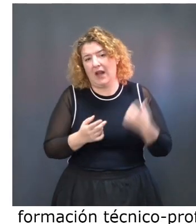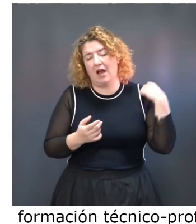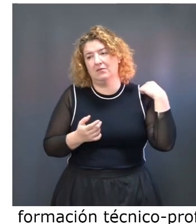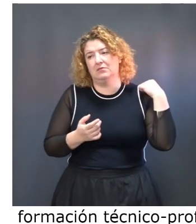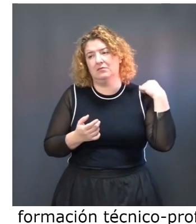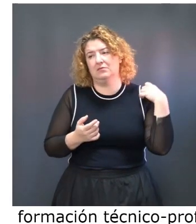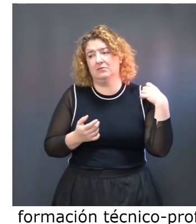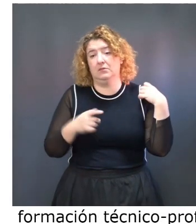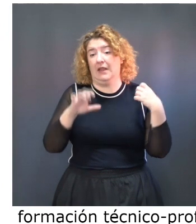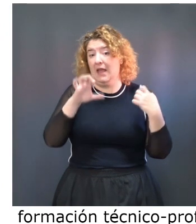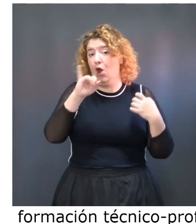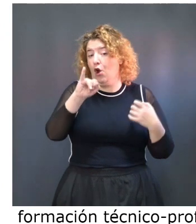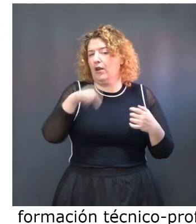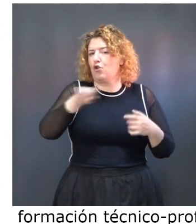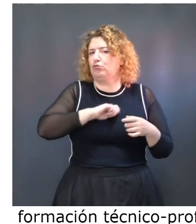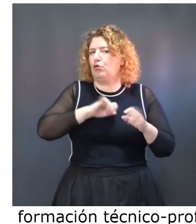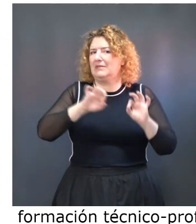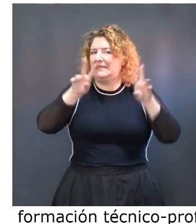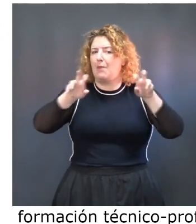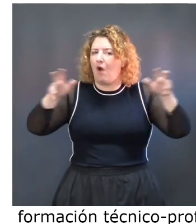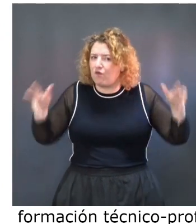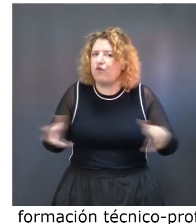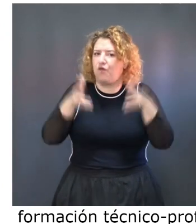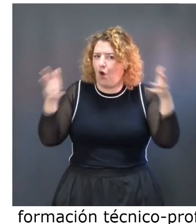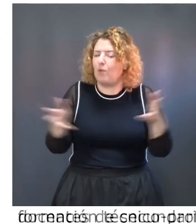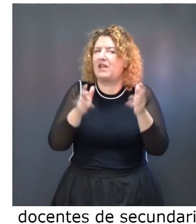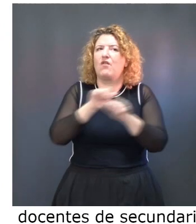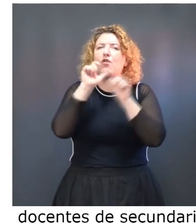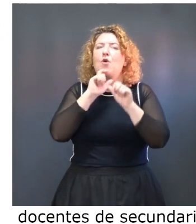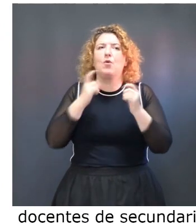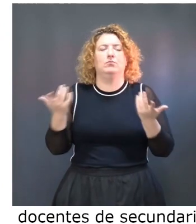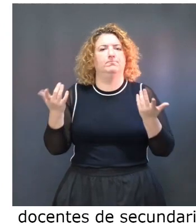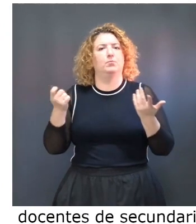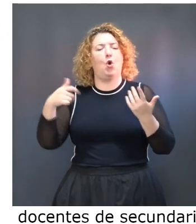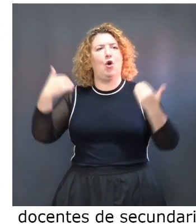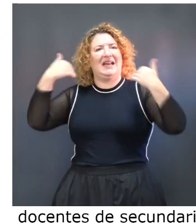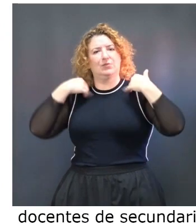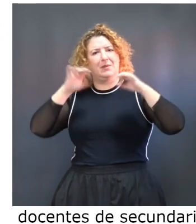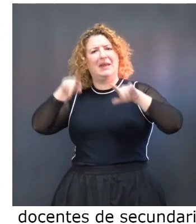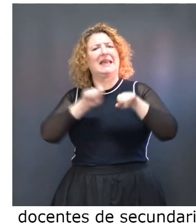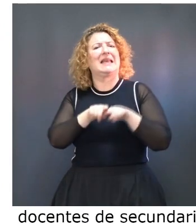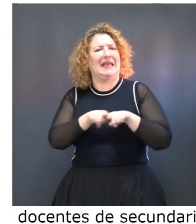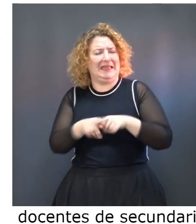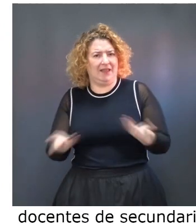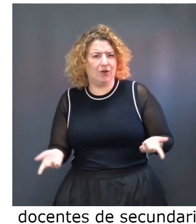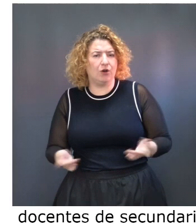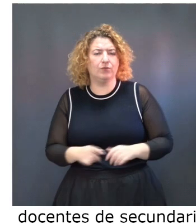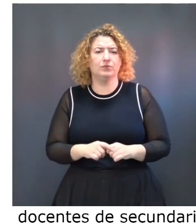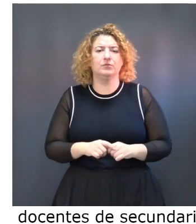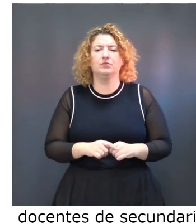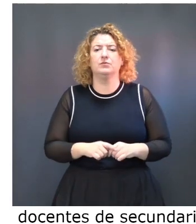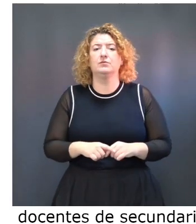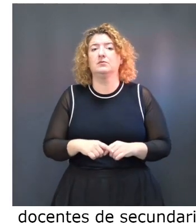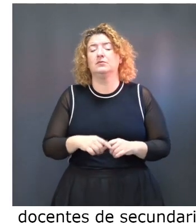fomenta este tema de una manera responsable, de una manera crítica, ¿no? Y por ejemplo, cuando preguntabais,